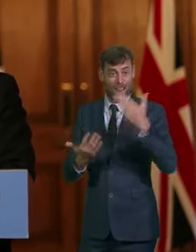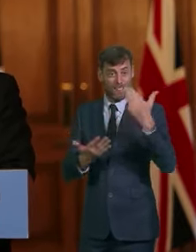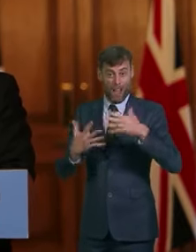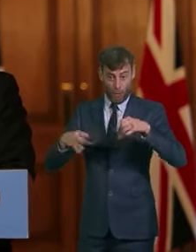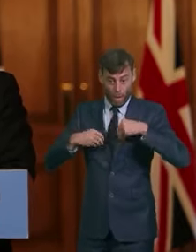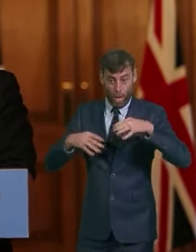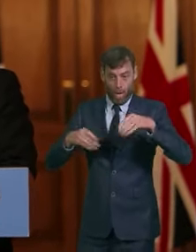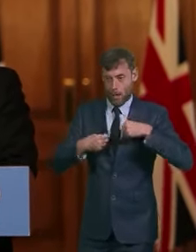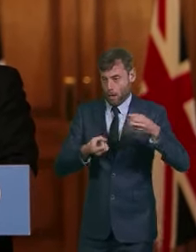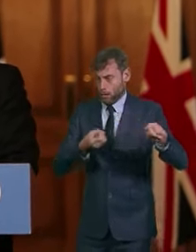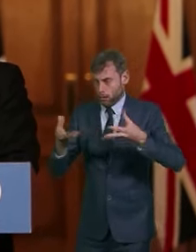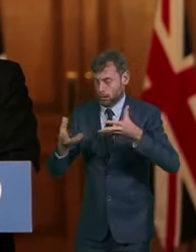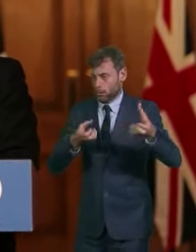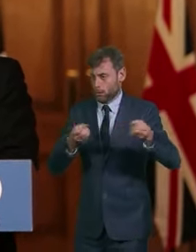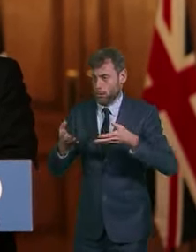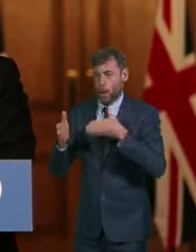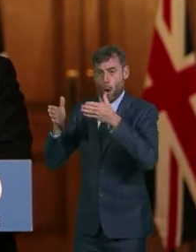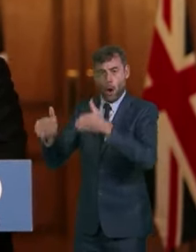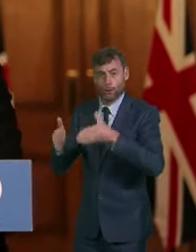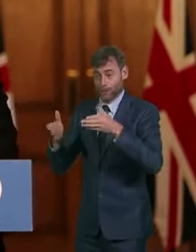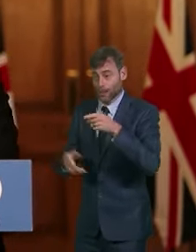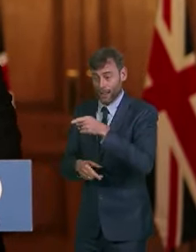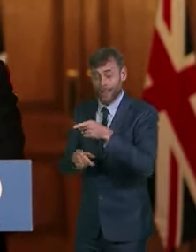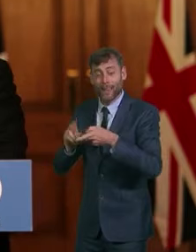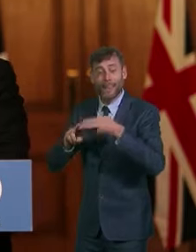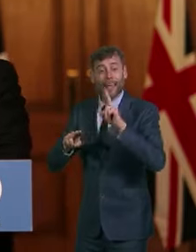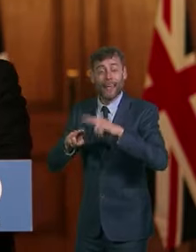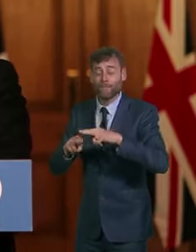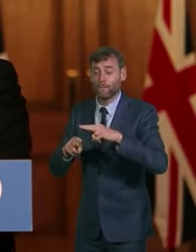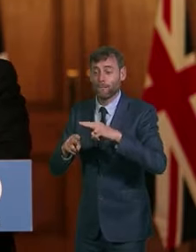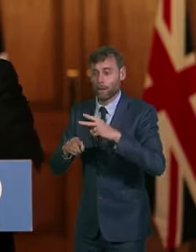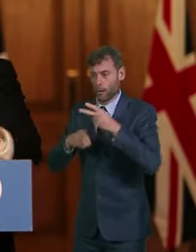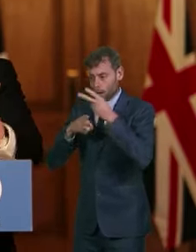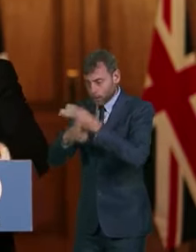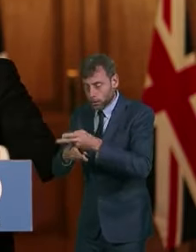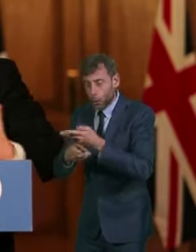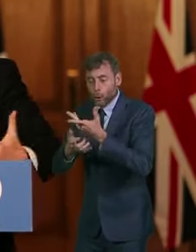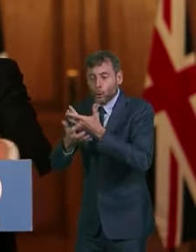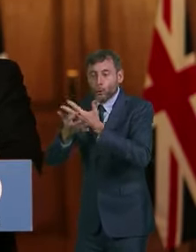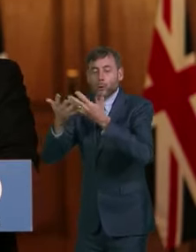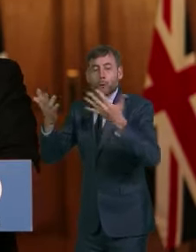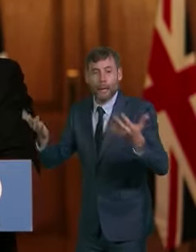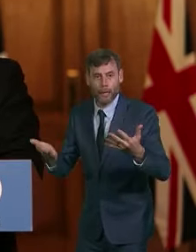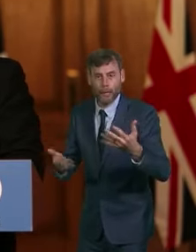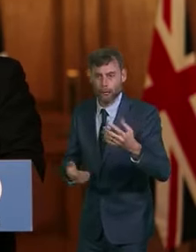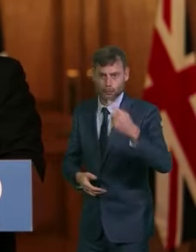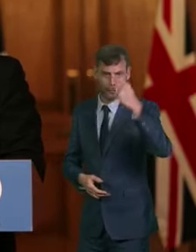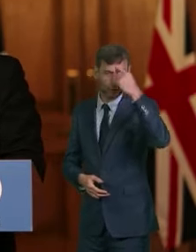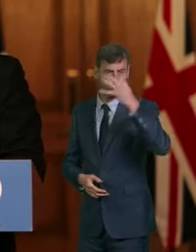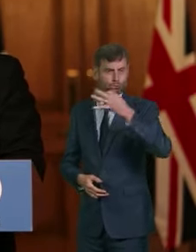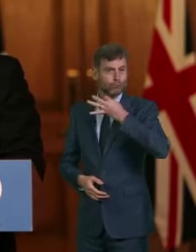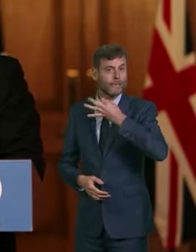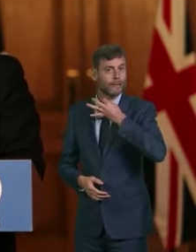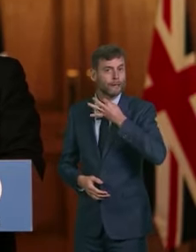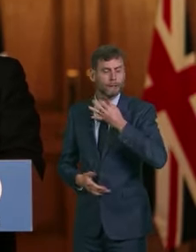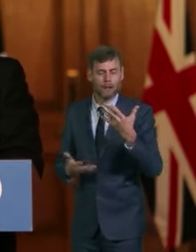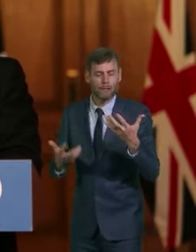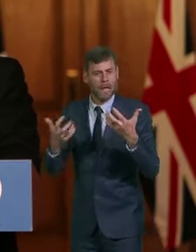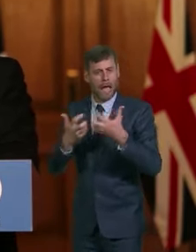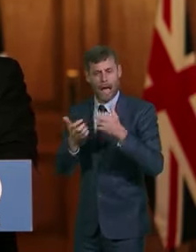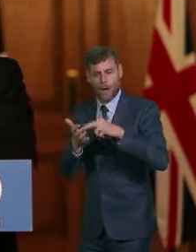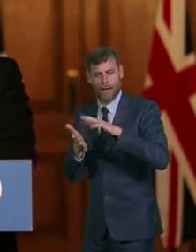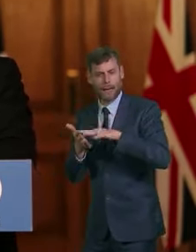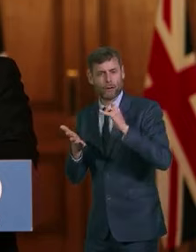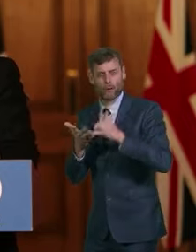NHS tendría aún menos capacidad para tratar a los pacientes cardíacos y con cáncer y para atender todas